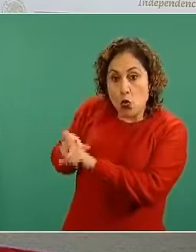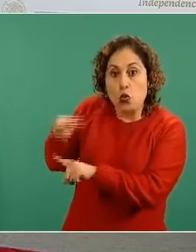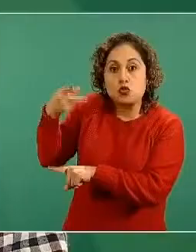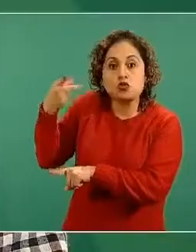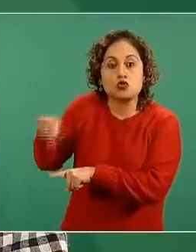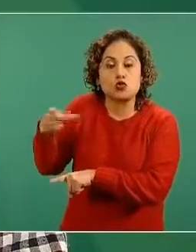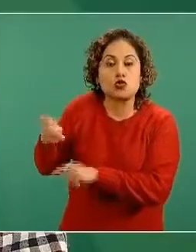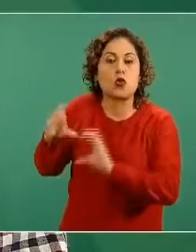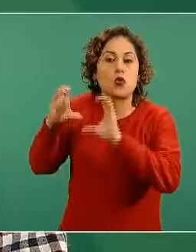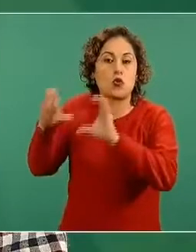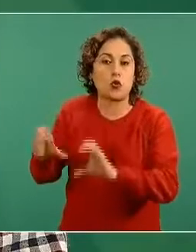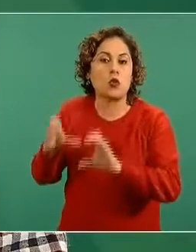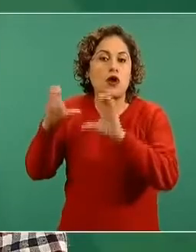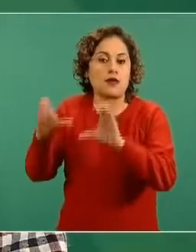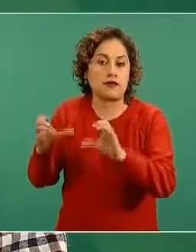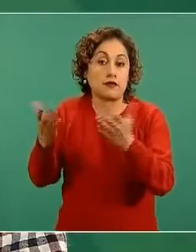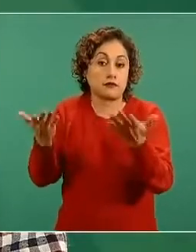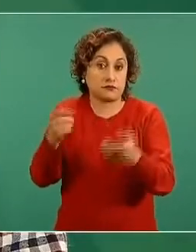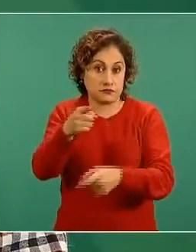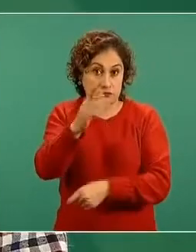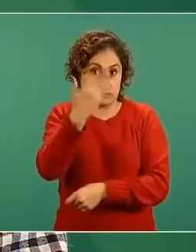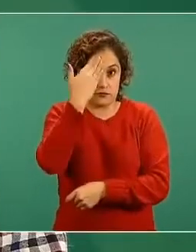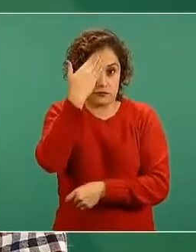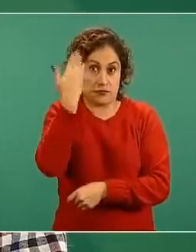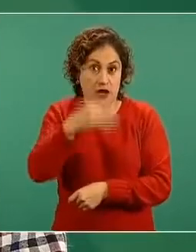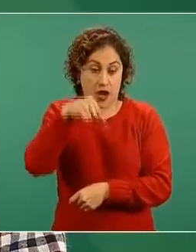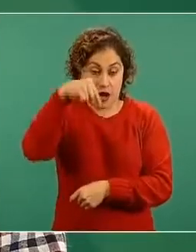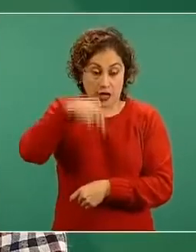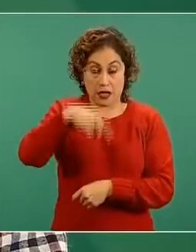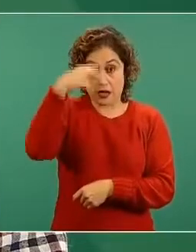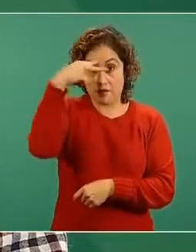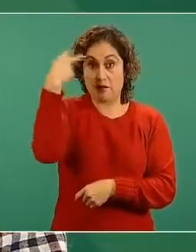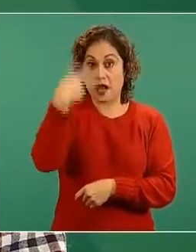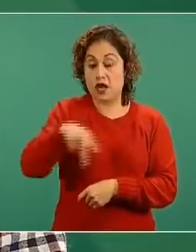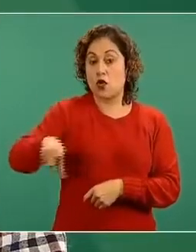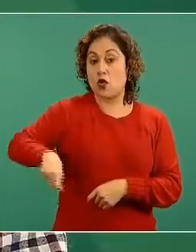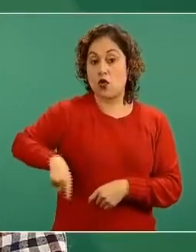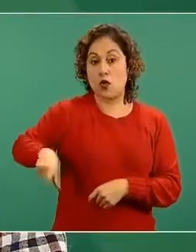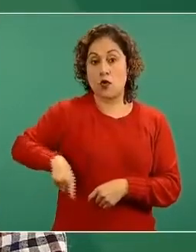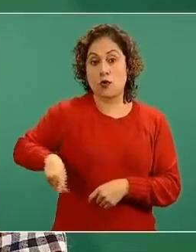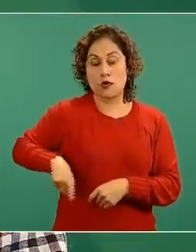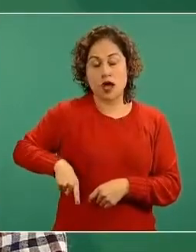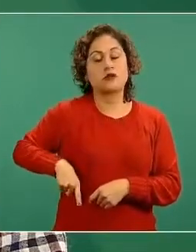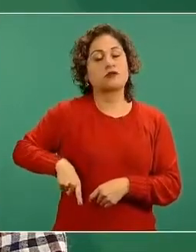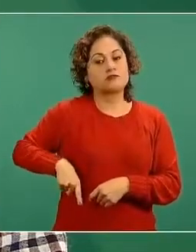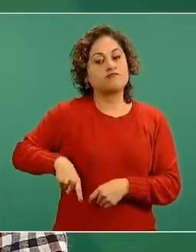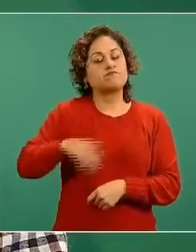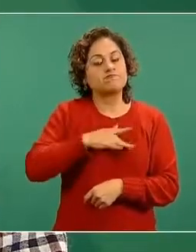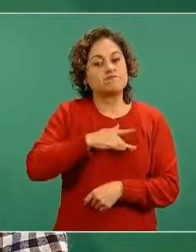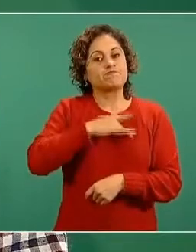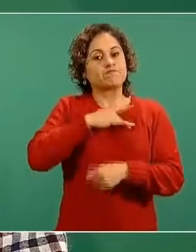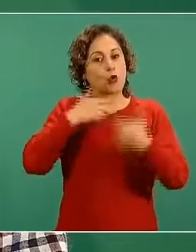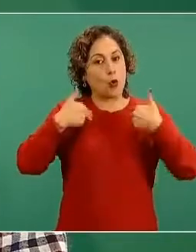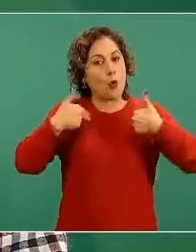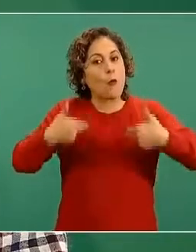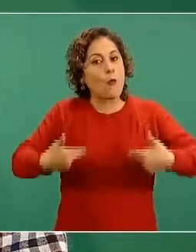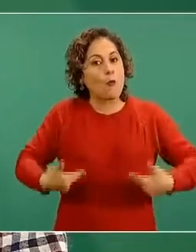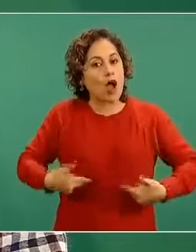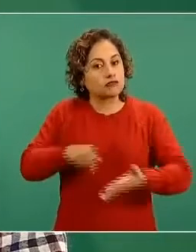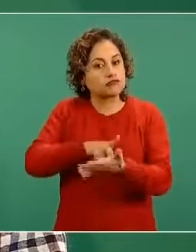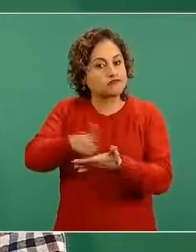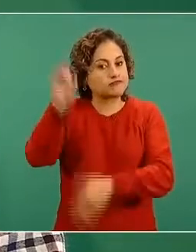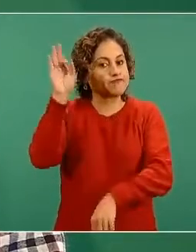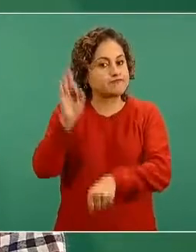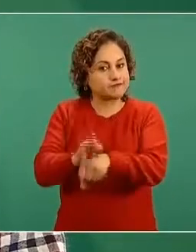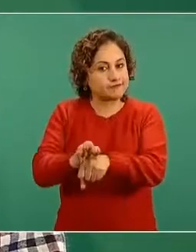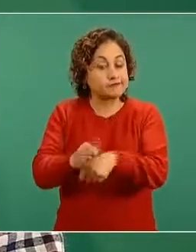país que tiene un gobierno muy consciente de los derechos humanos y que nuestro primer interés es que las personas